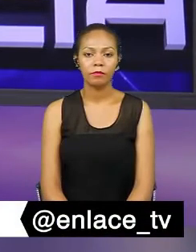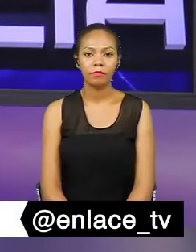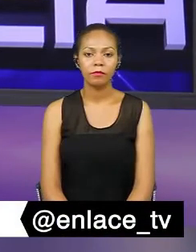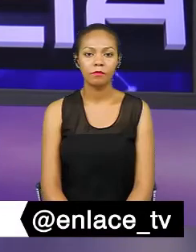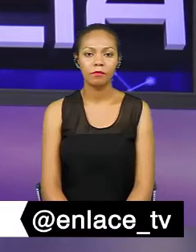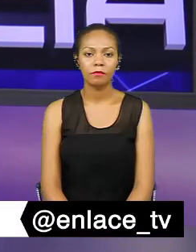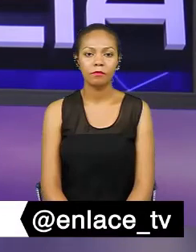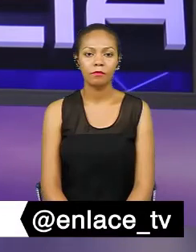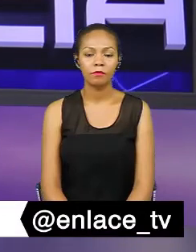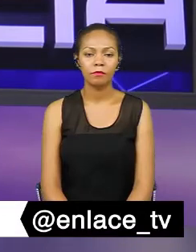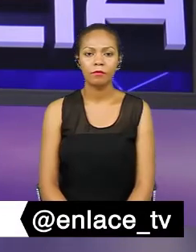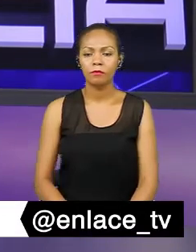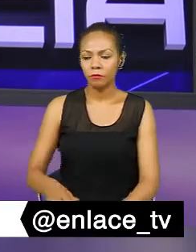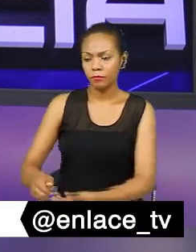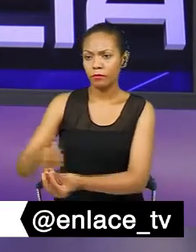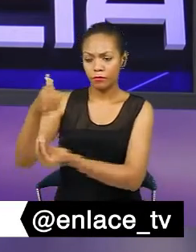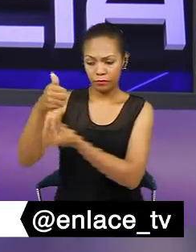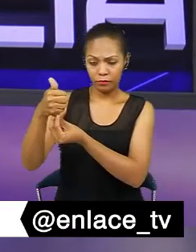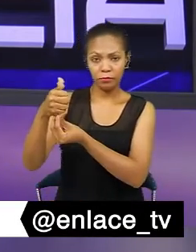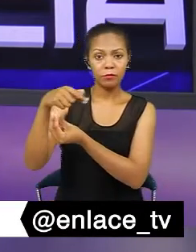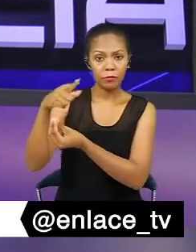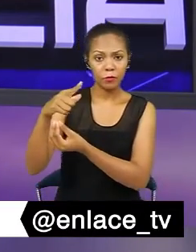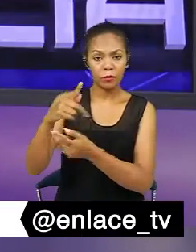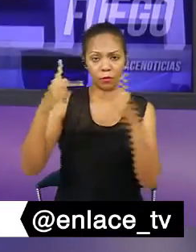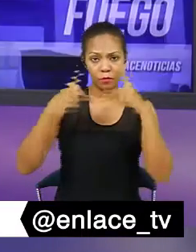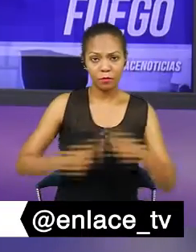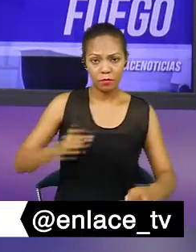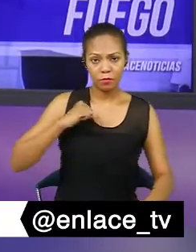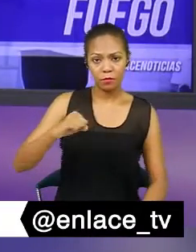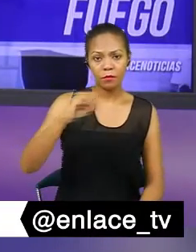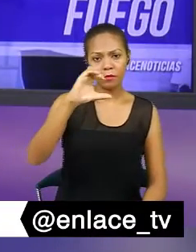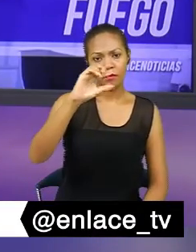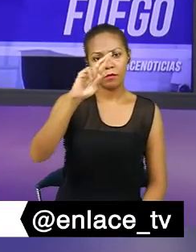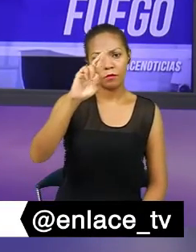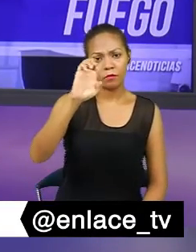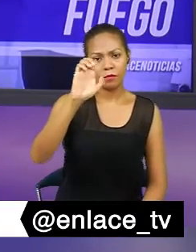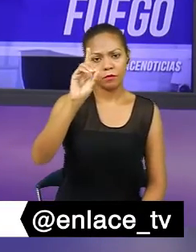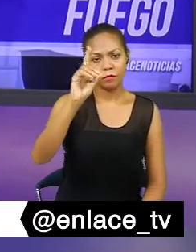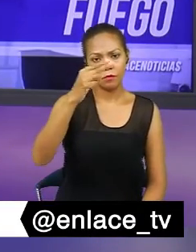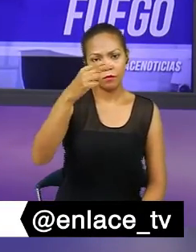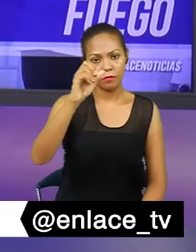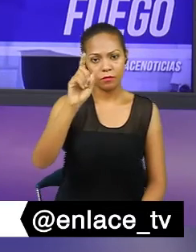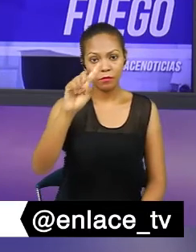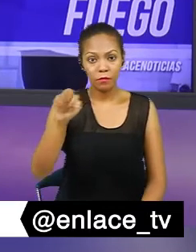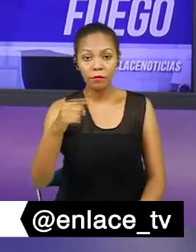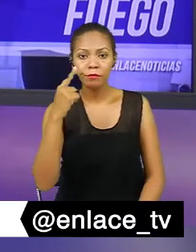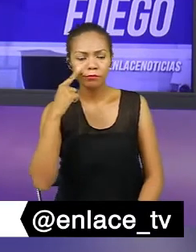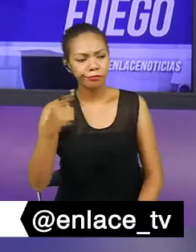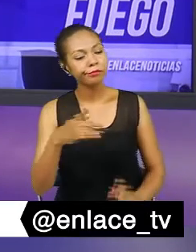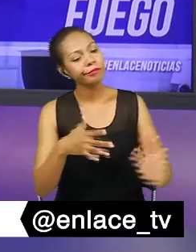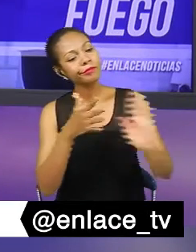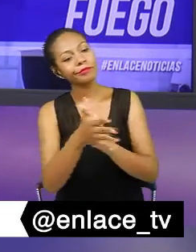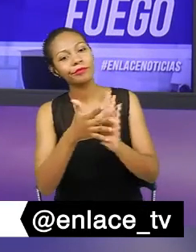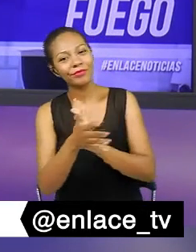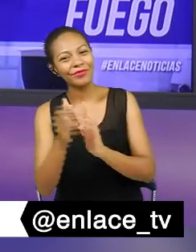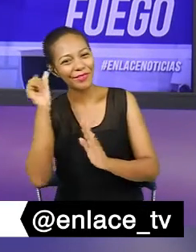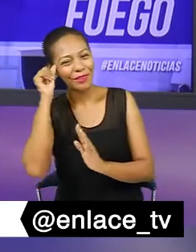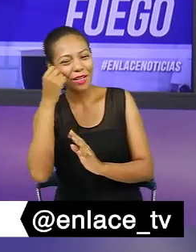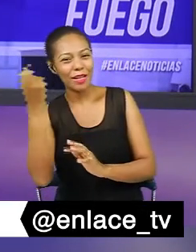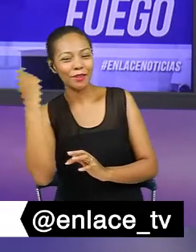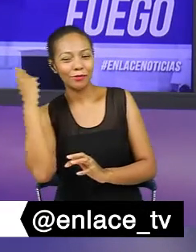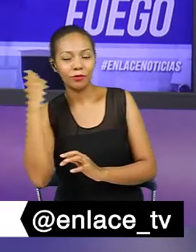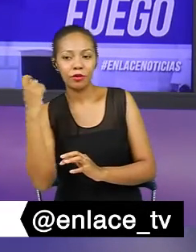Directivos de Credo se pronuncian ante el anuncio del Gobierno Nacional del cese bilateral del fuego con la guerrilla de las FARC. Confían que el deseo de paz